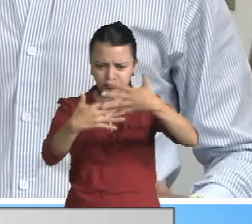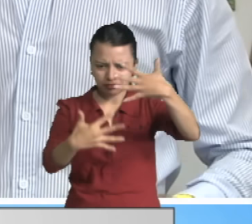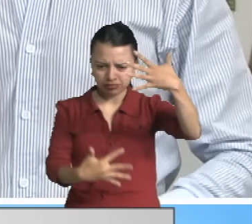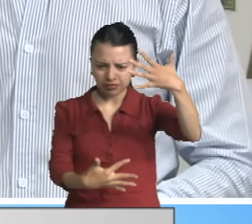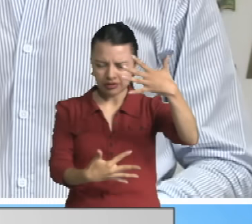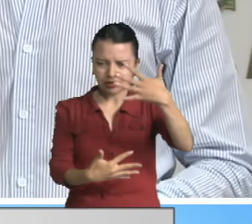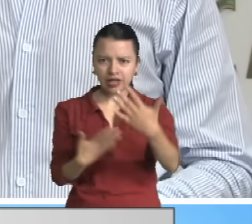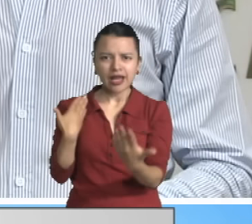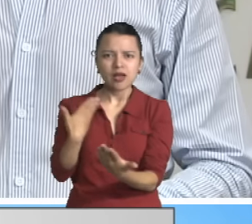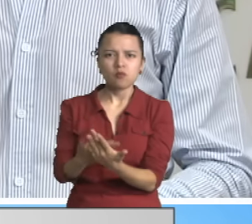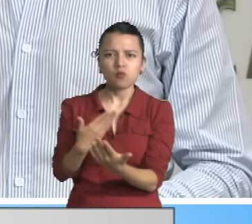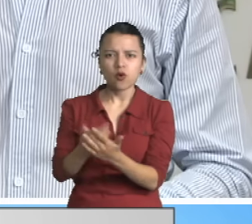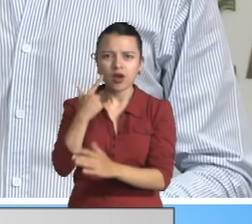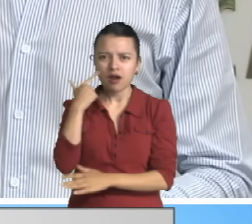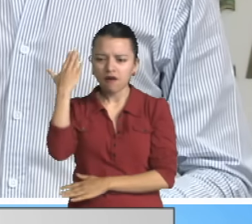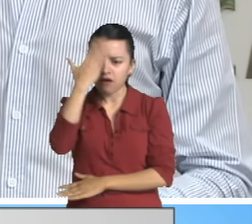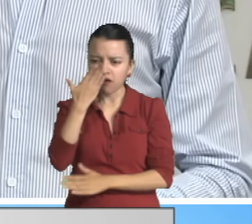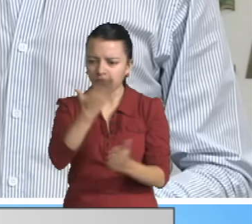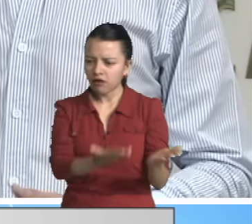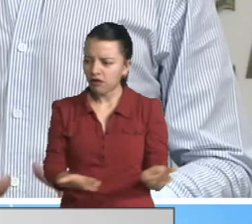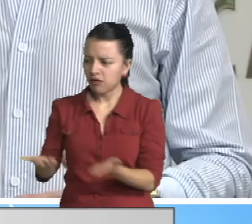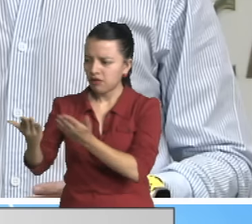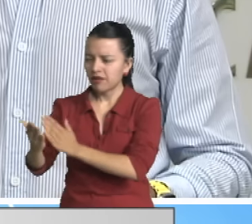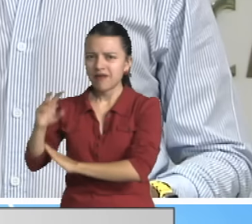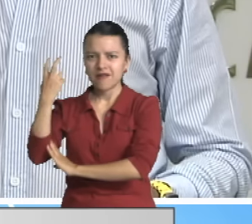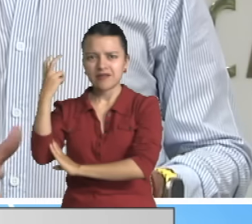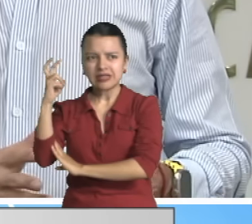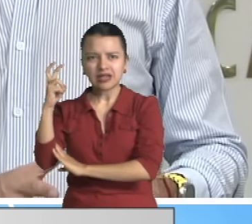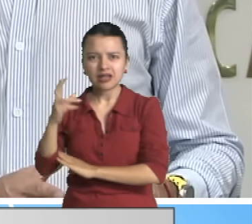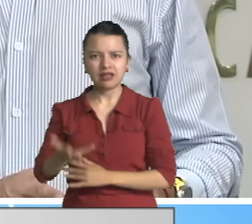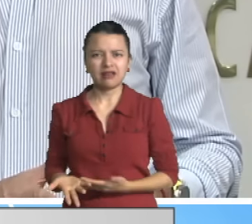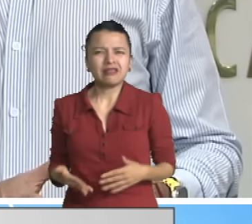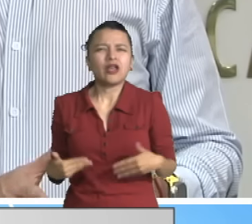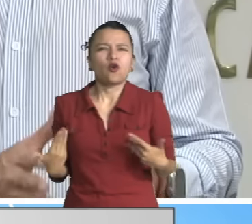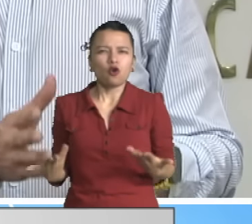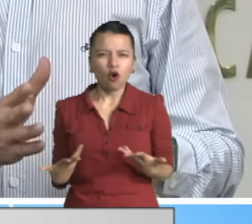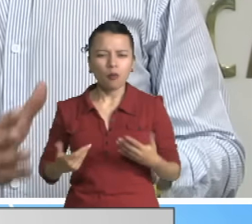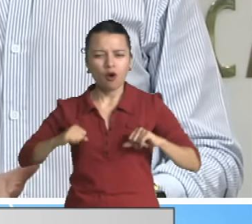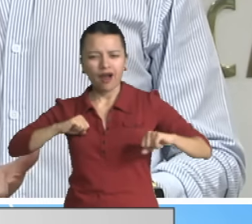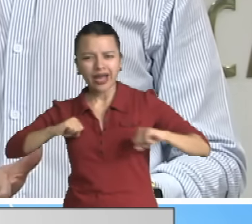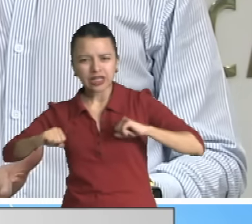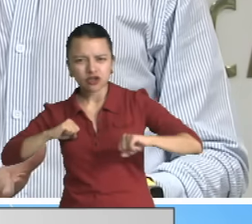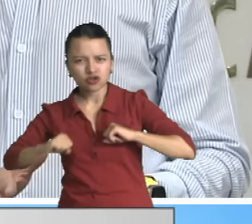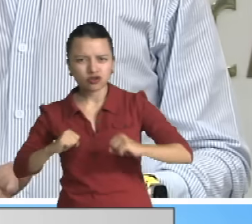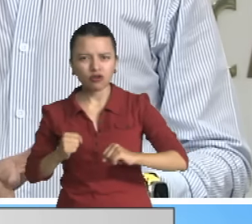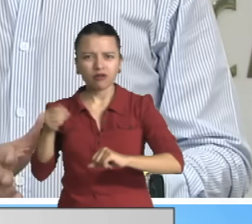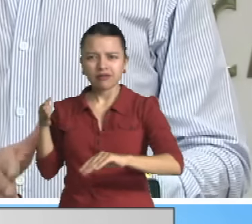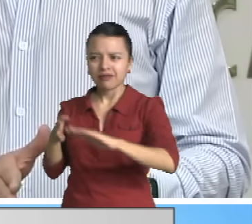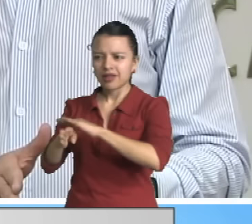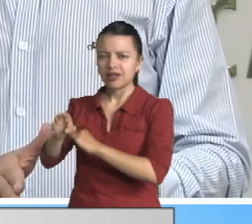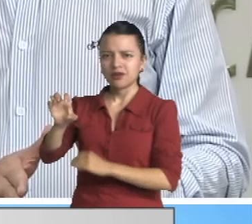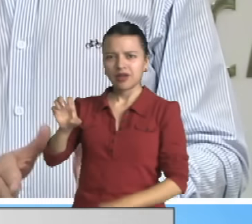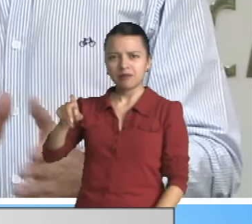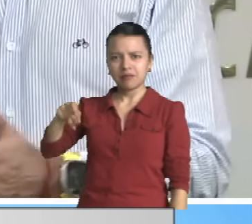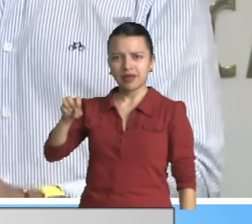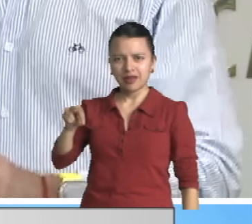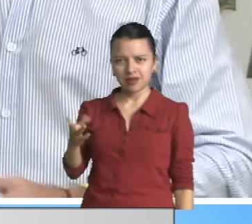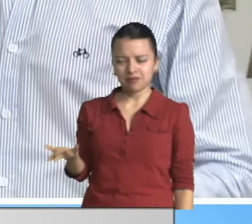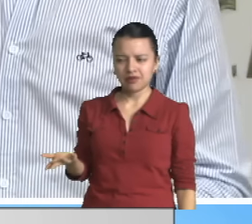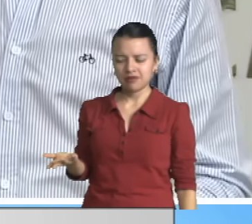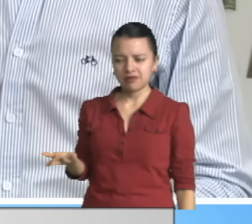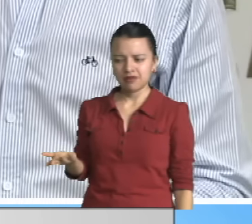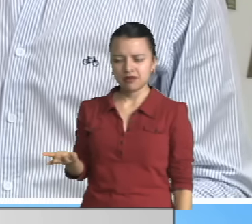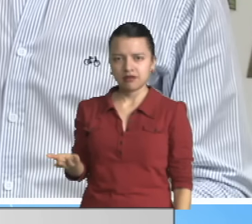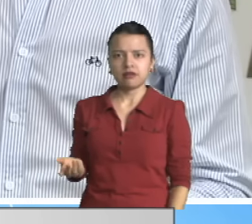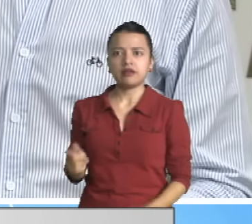que existe alrededor de lo que tiene la Fiscalía, de cómo fue la gestión en EPM justo a quien acaban de